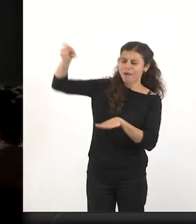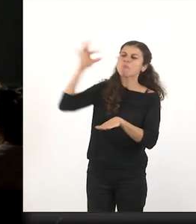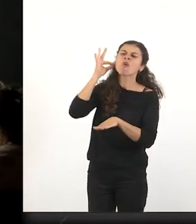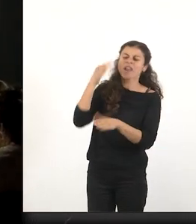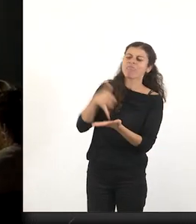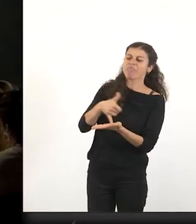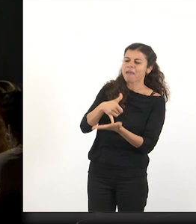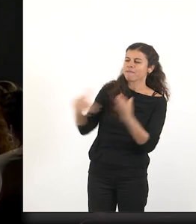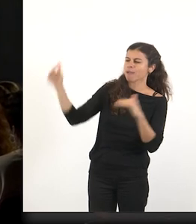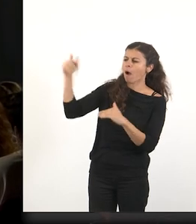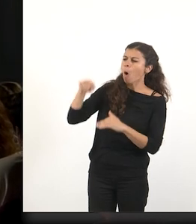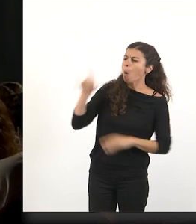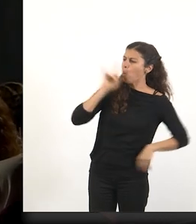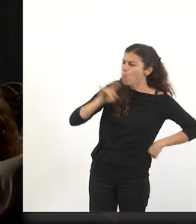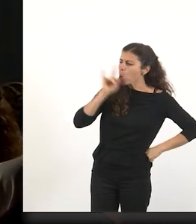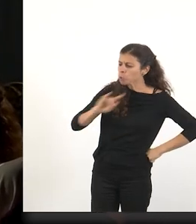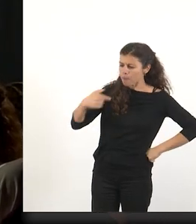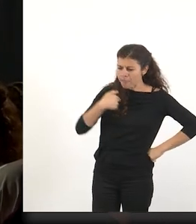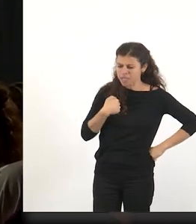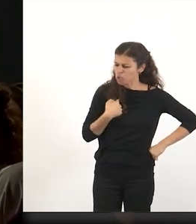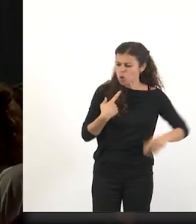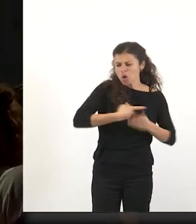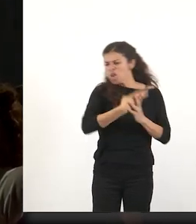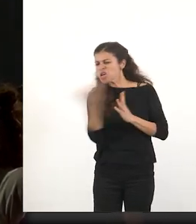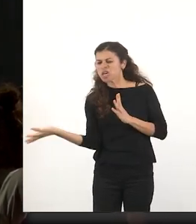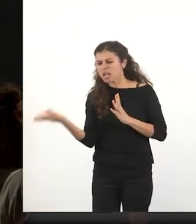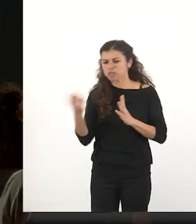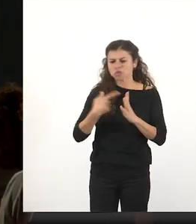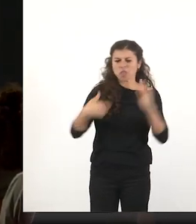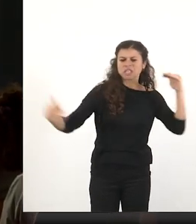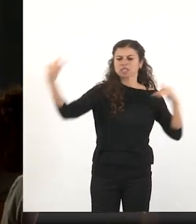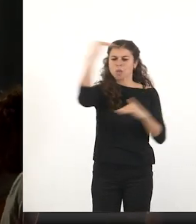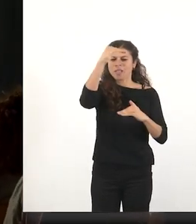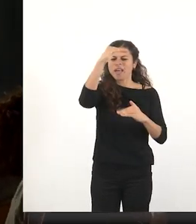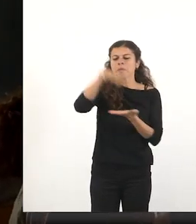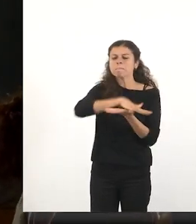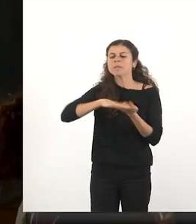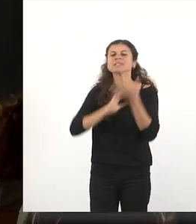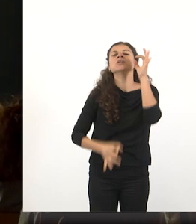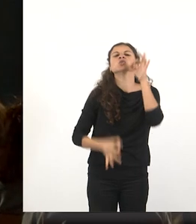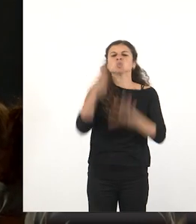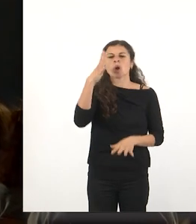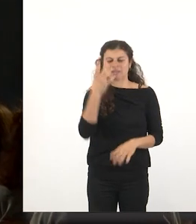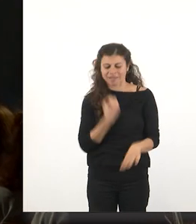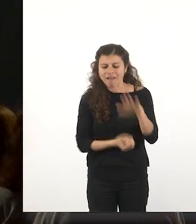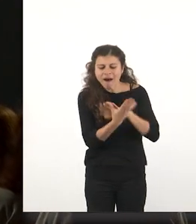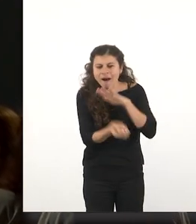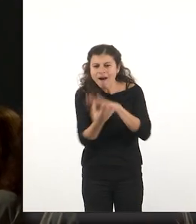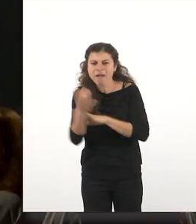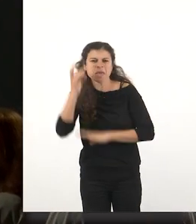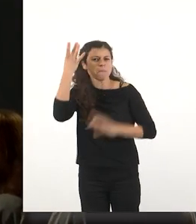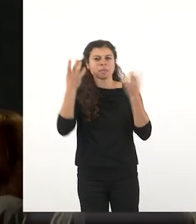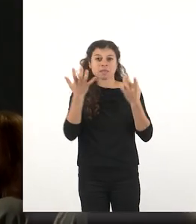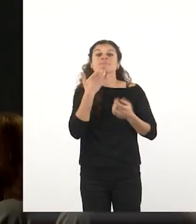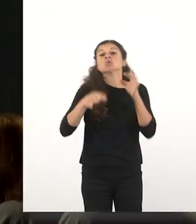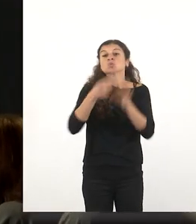débiles, es que me viene de puta madre para montarme el resto de desigualdades basadas en la suerte. En la suerte de nacer